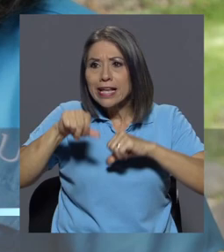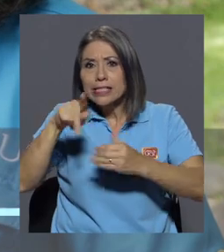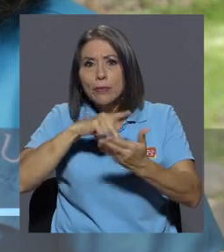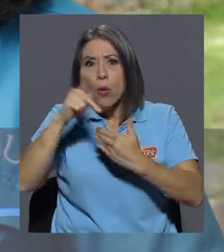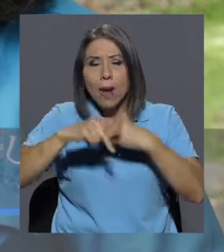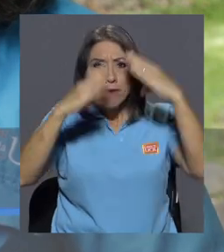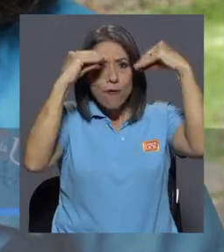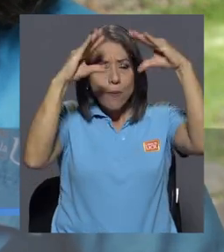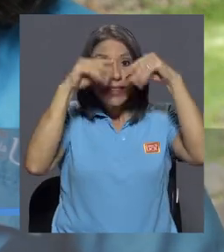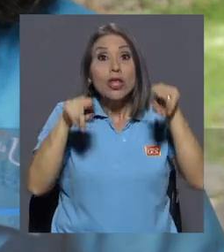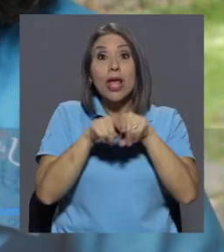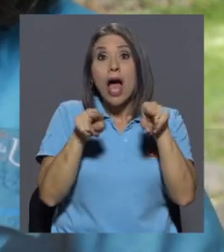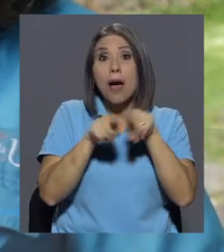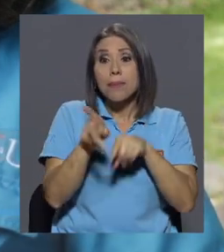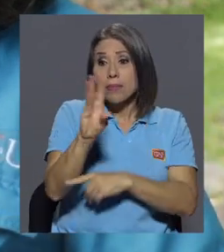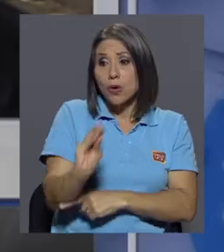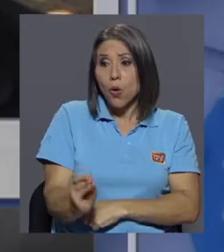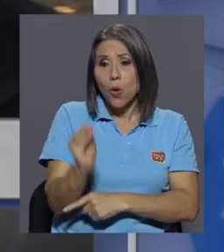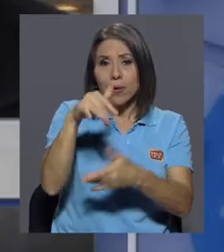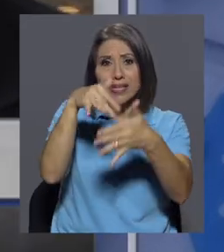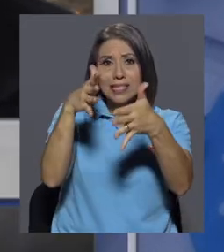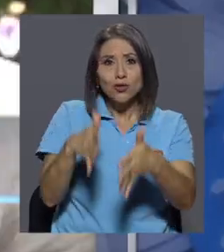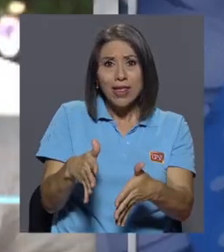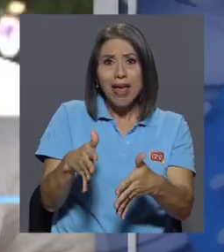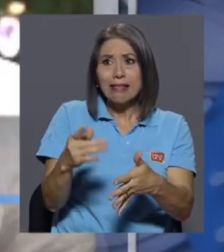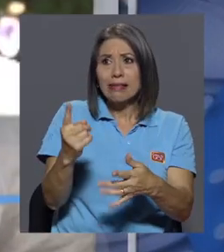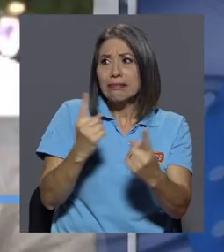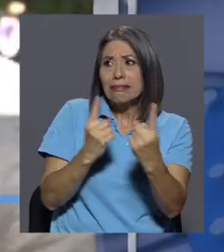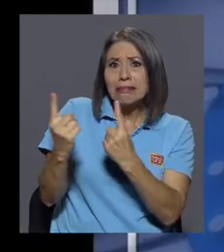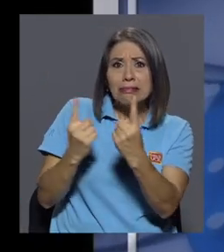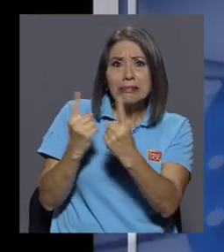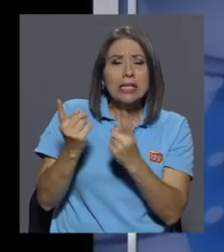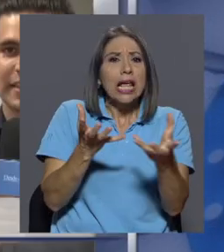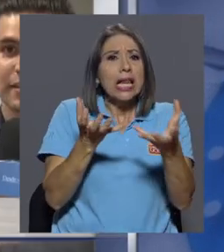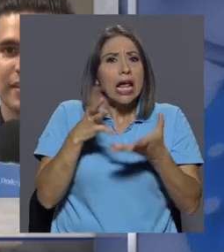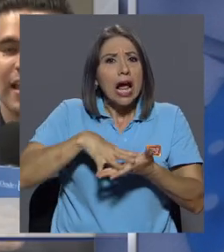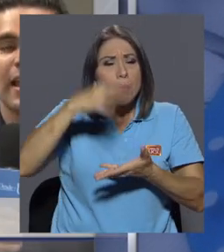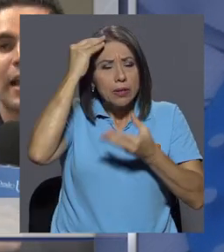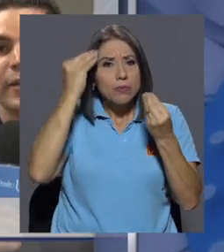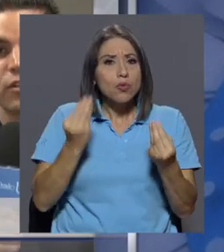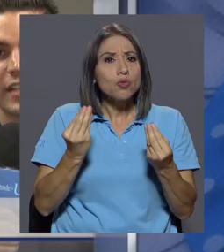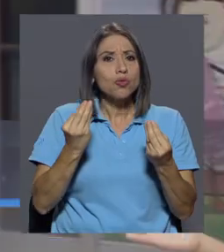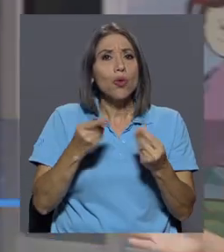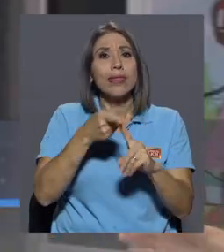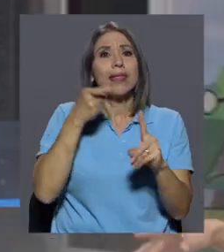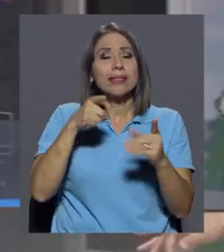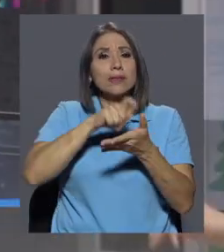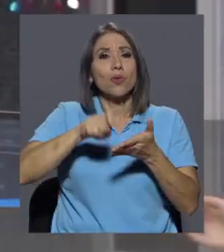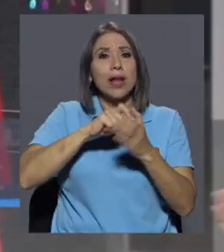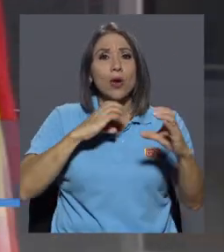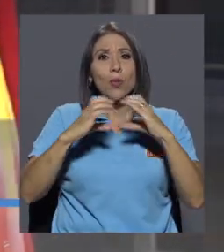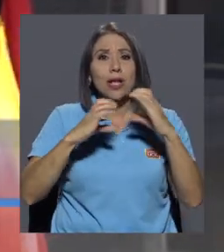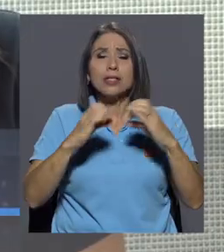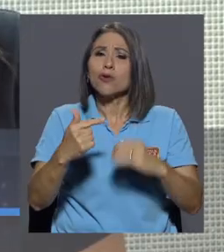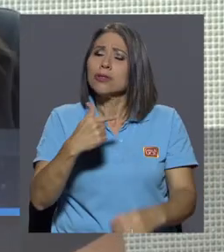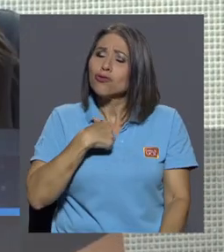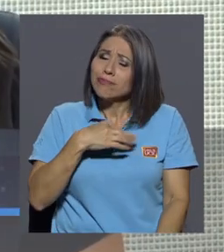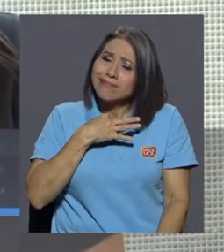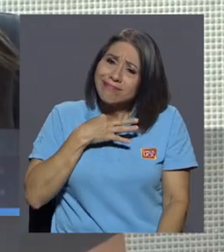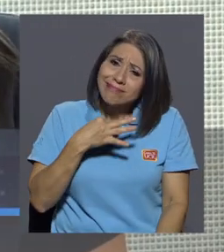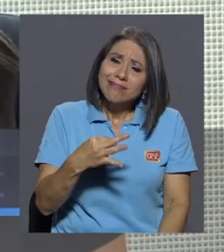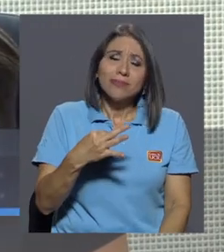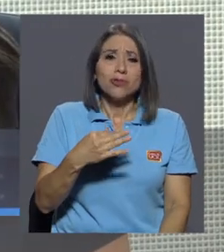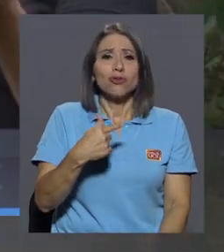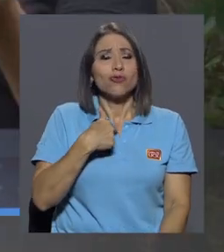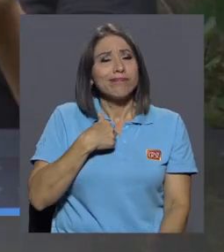además llegaban jóvenes estudiantes que querían aprender mucho, venían de la Escuela de Comunicación y yo con todo gusto y con